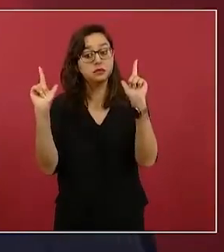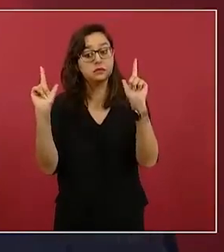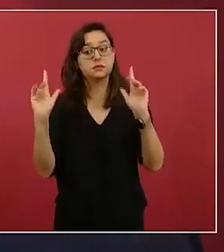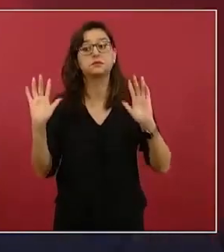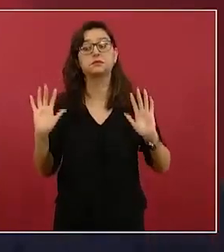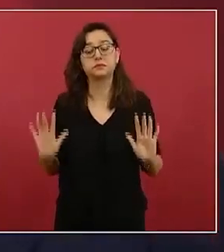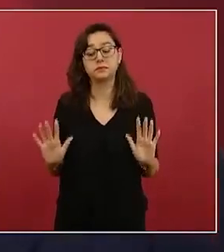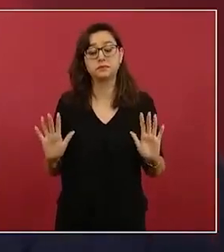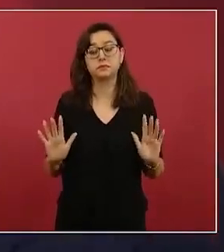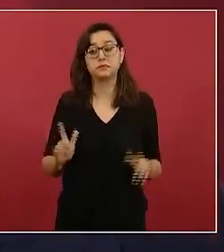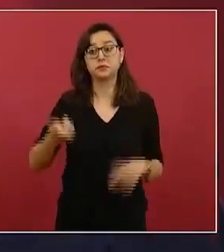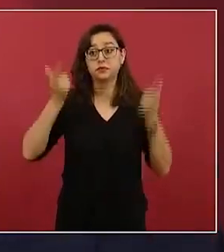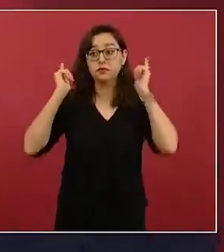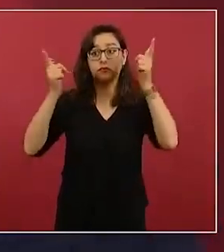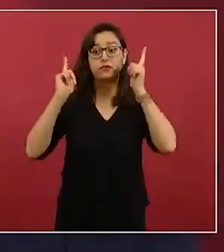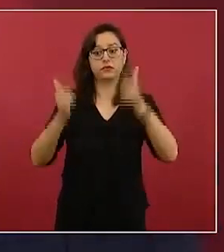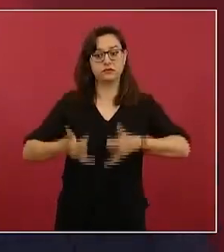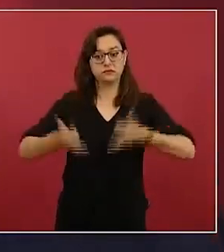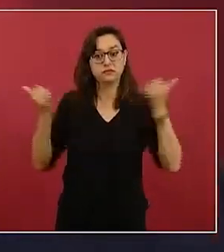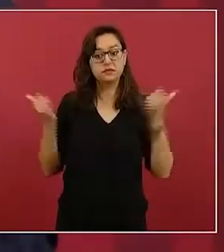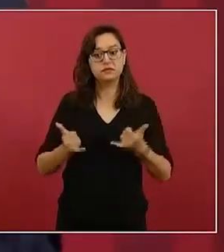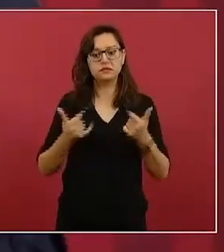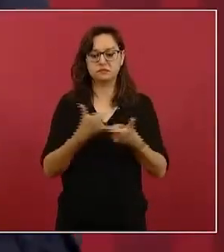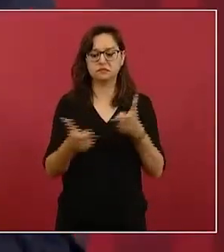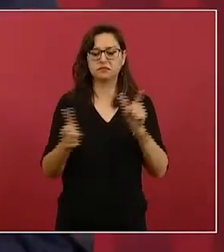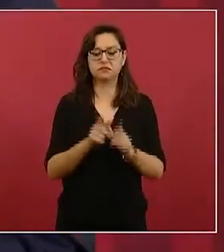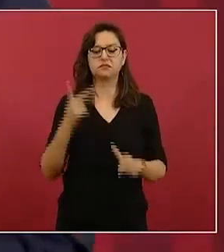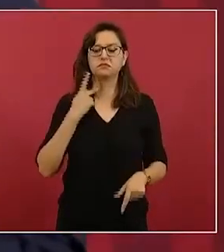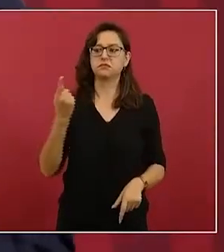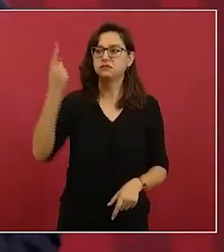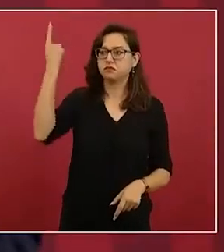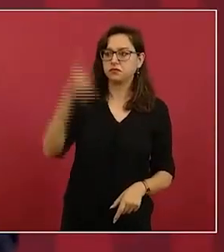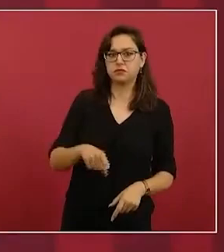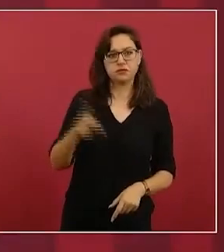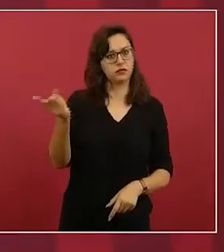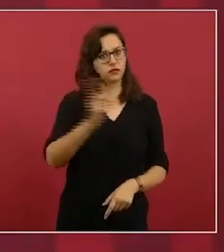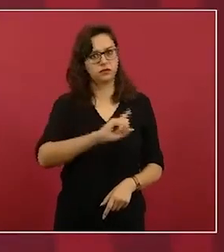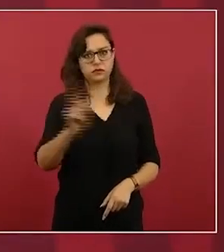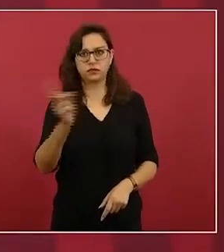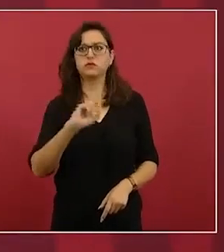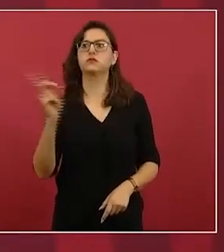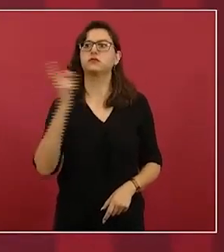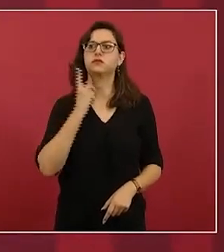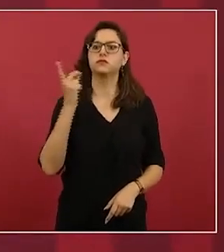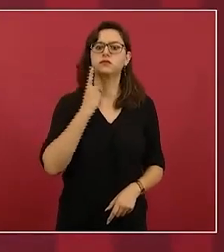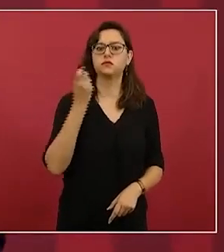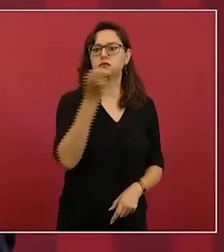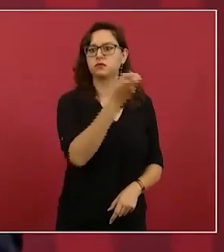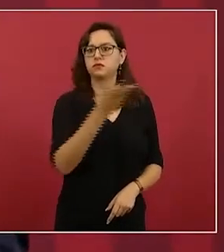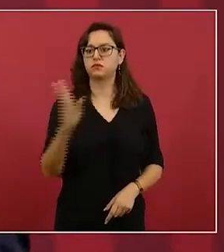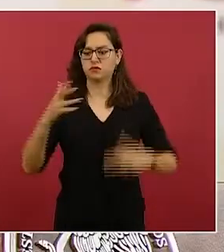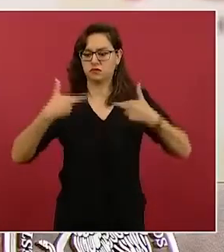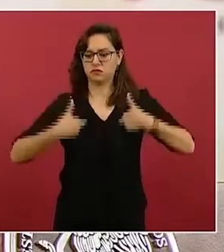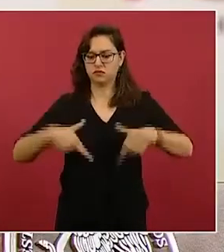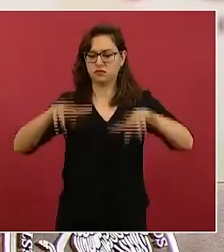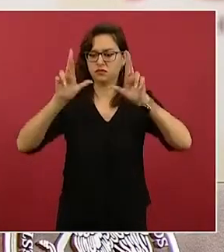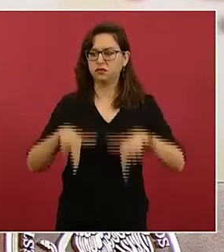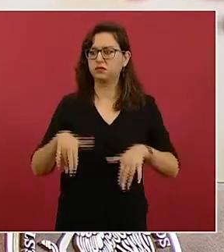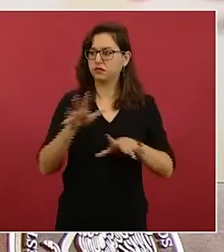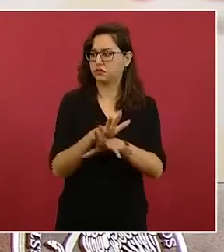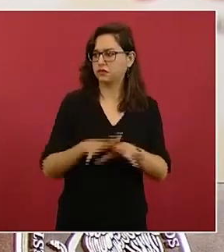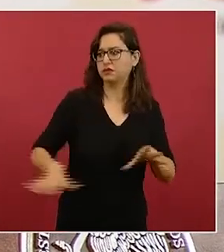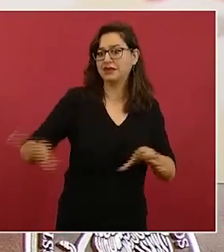Y llamo a eso, a que se rebelen, para que sean auténticos